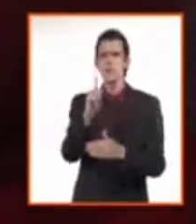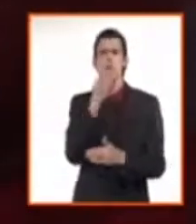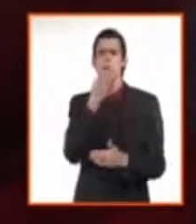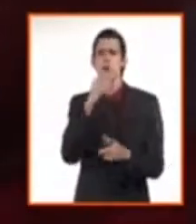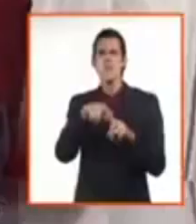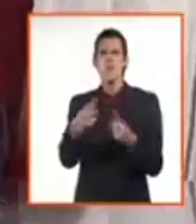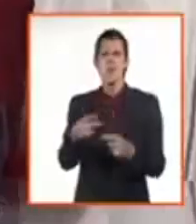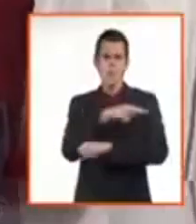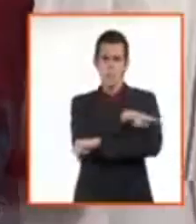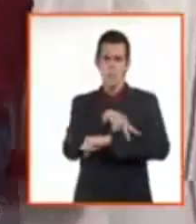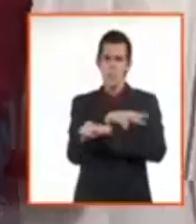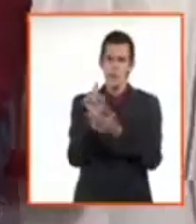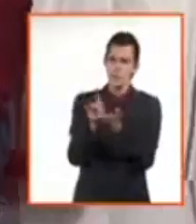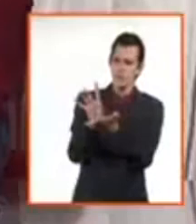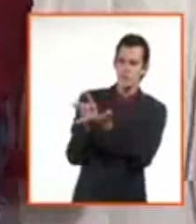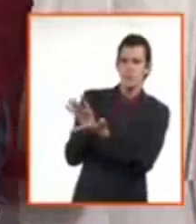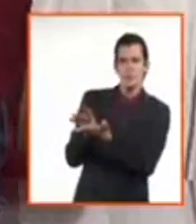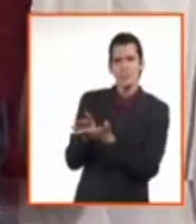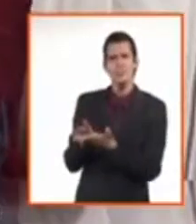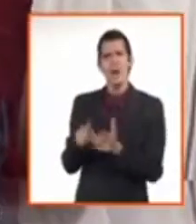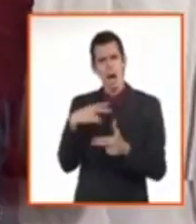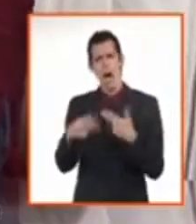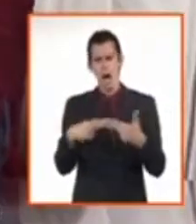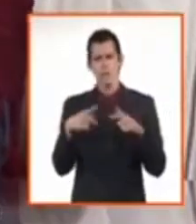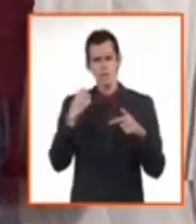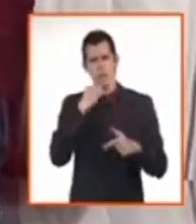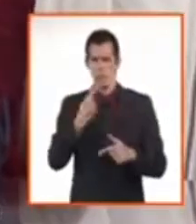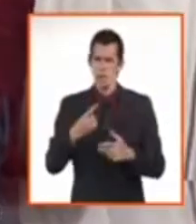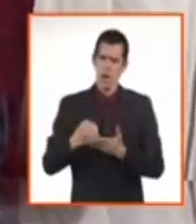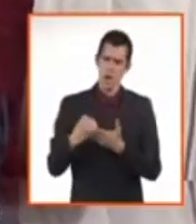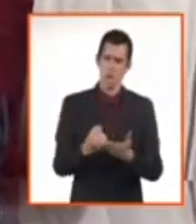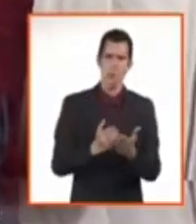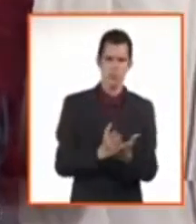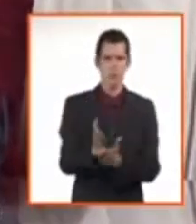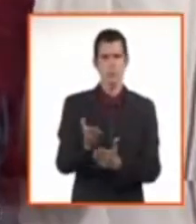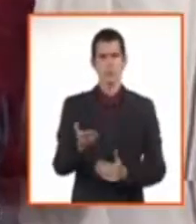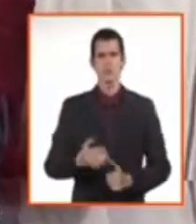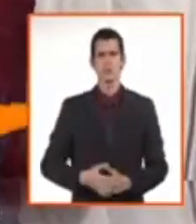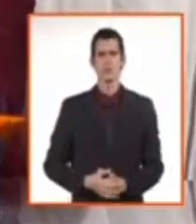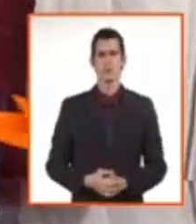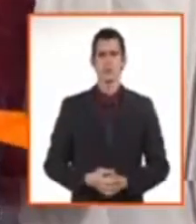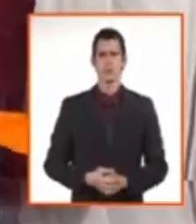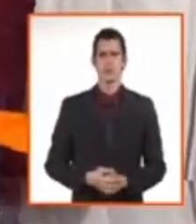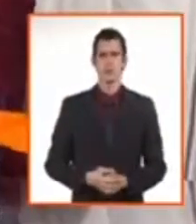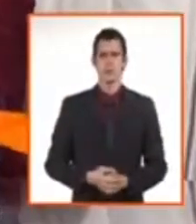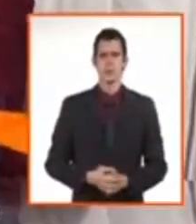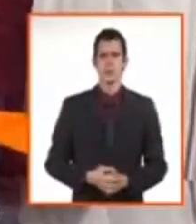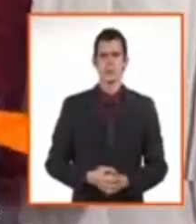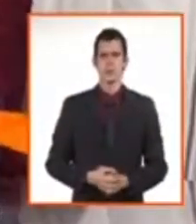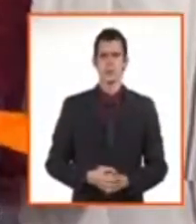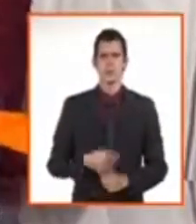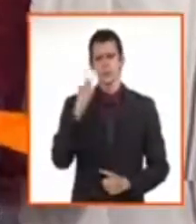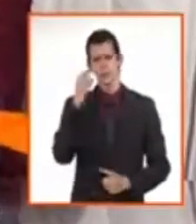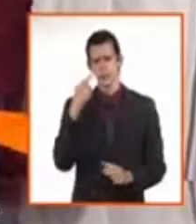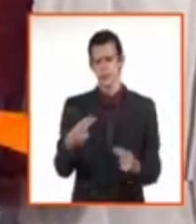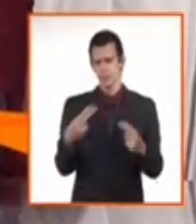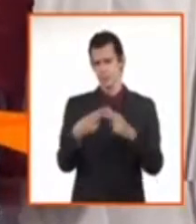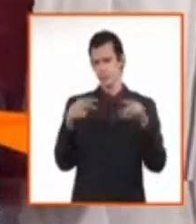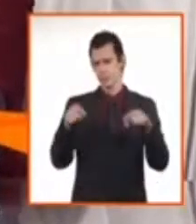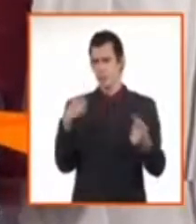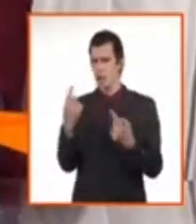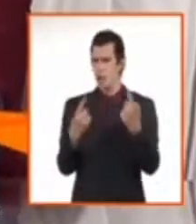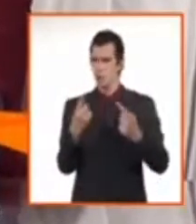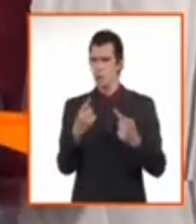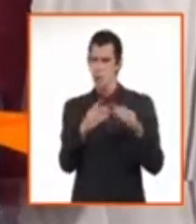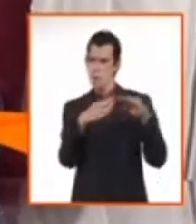presidentes primeros ministros de la cumbre de las américas hablaron de del carácter multicultural y